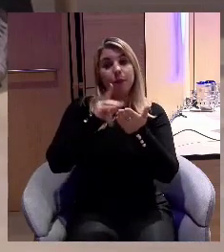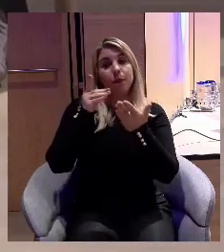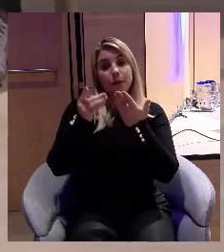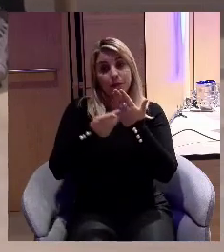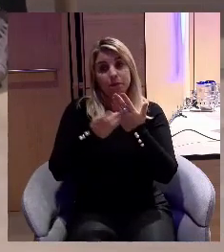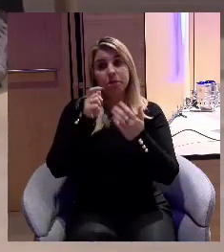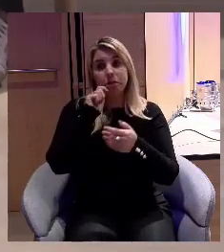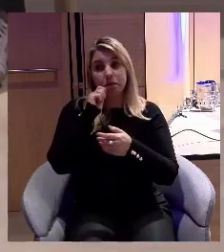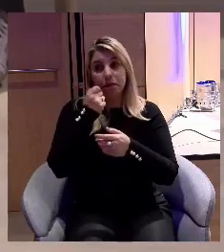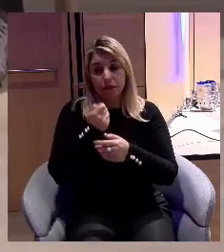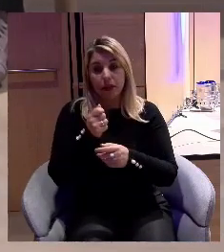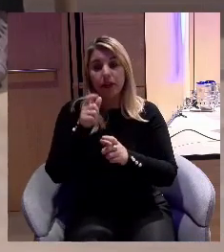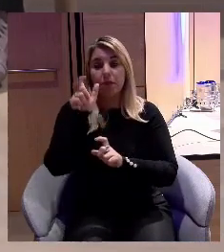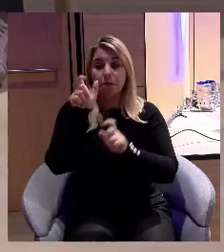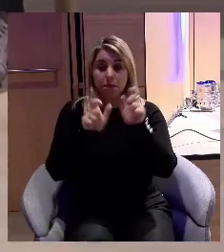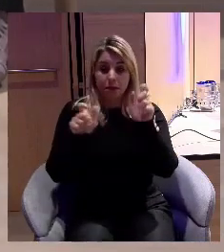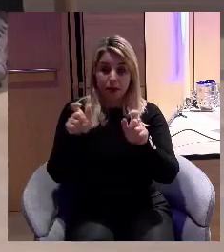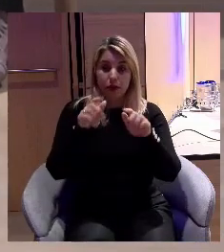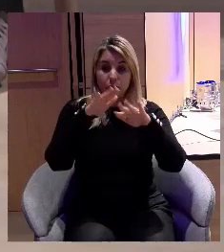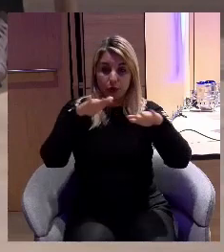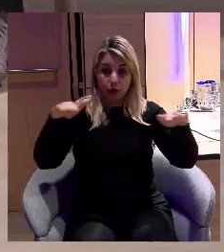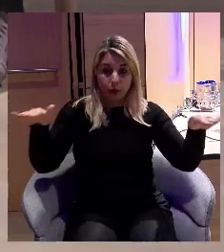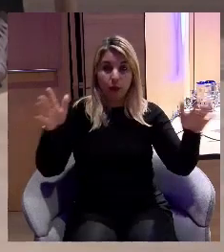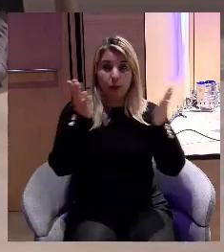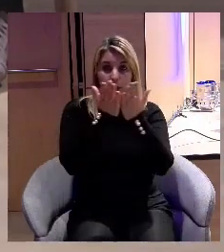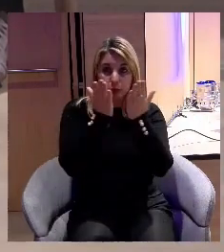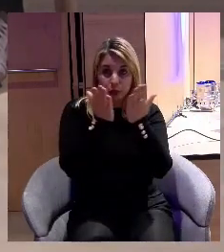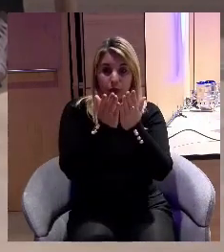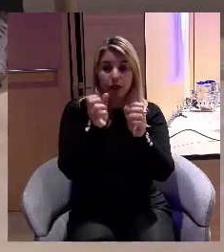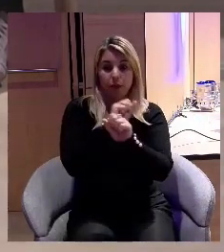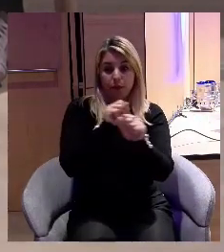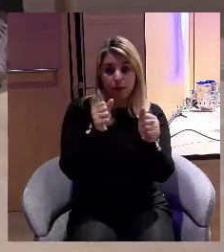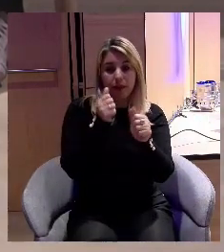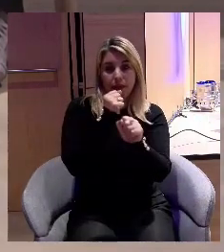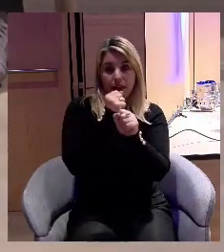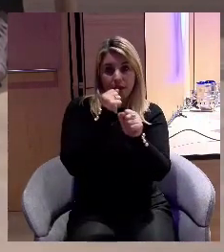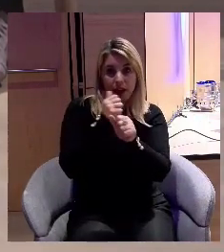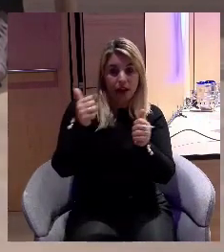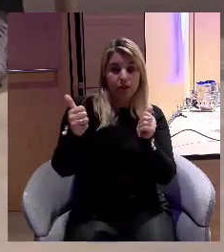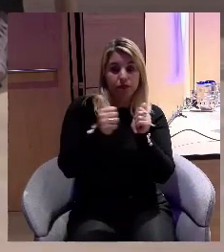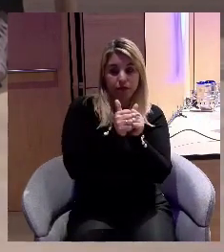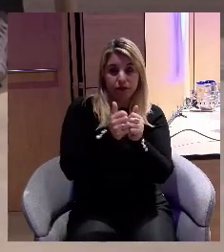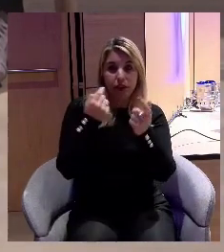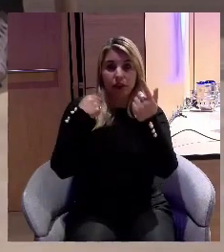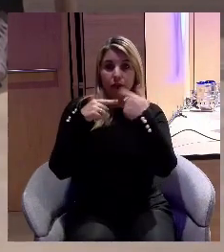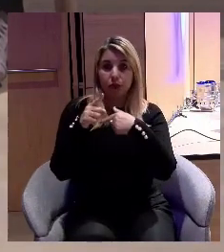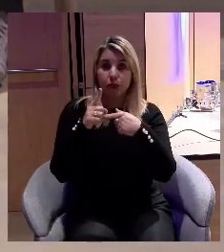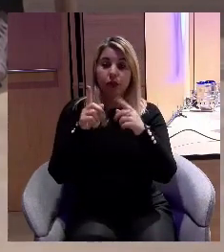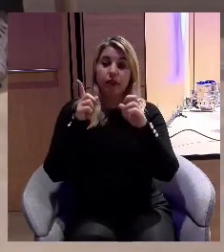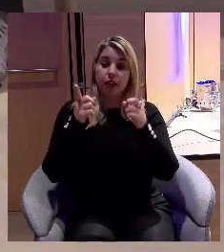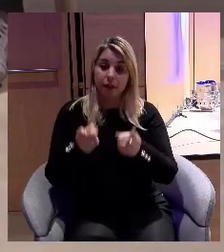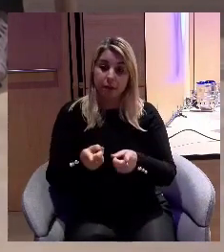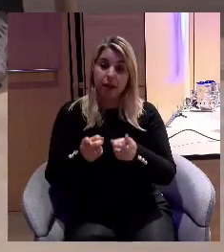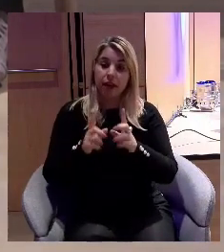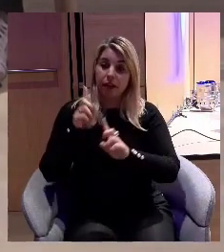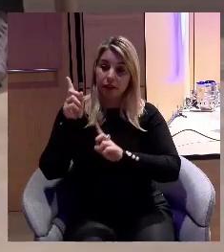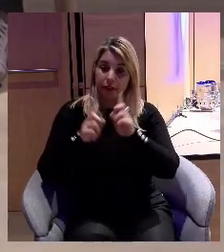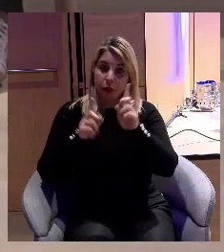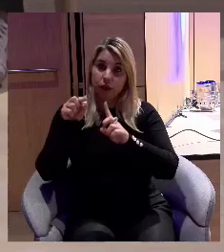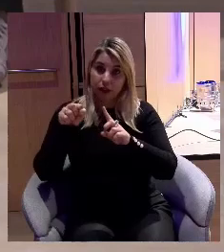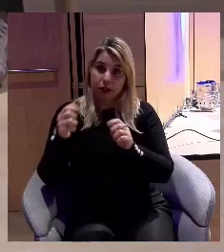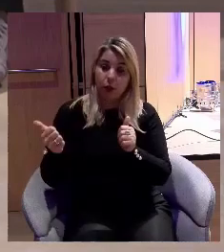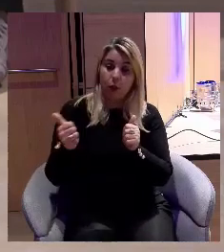chévere trabajar con estudiantes y creo que es una invitación hoy a que la academia se una a este tipo de procesos.